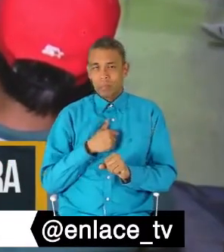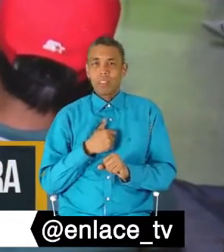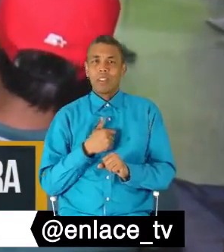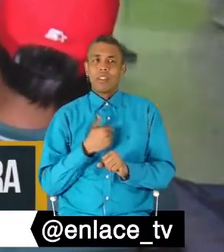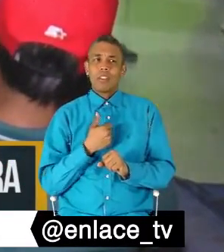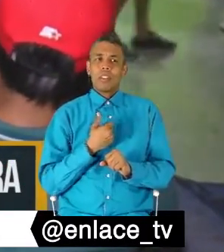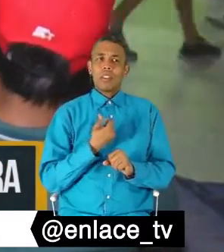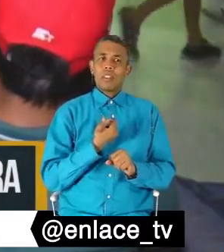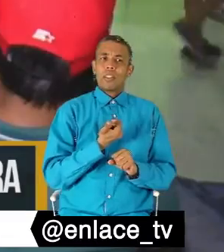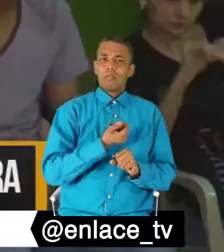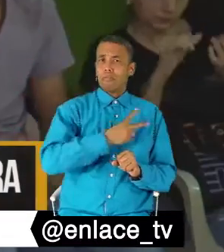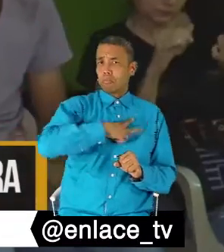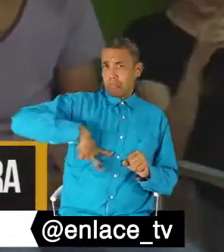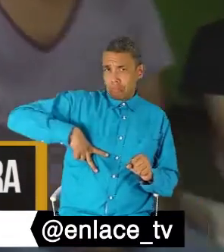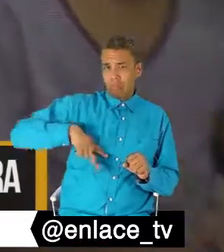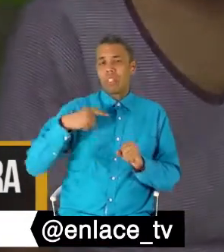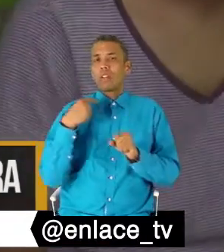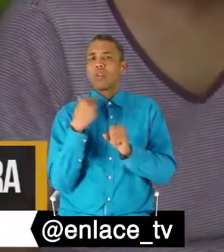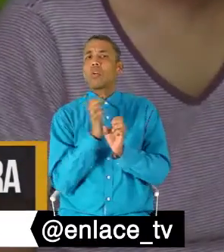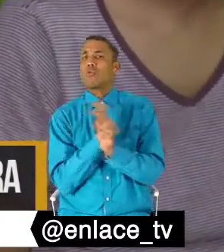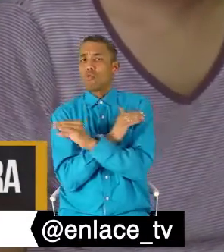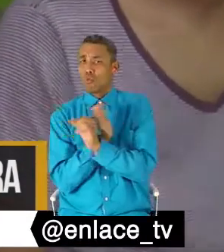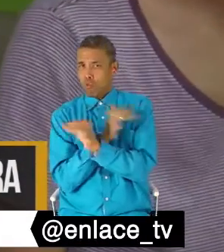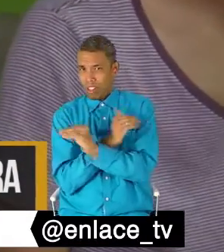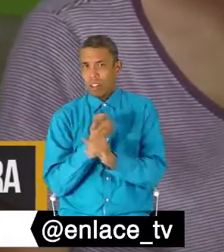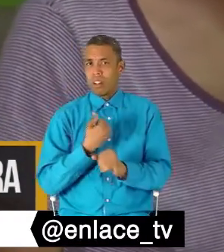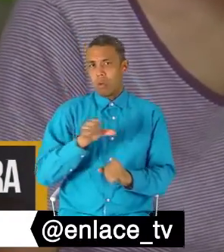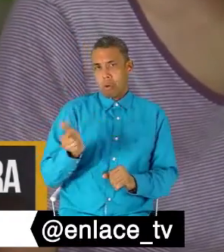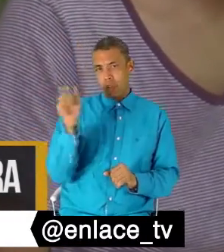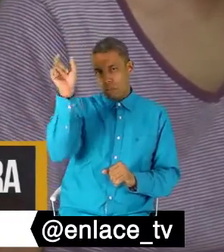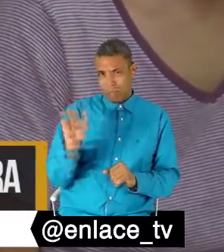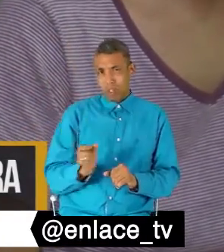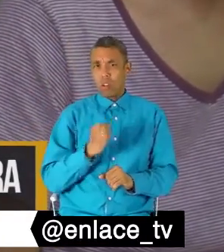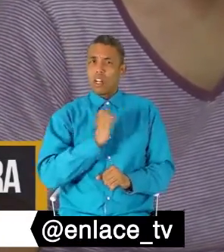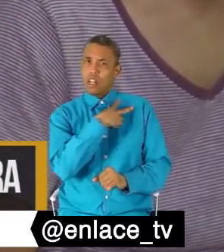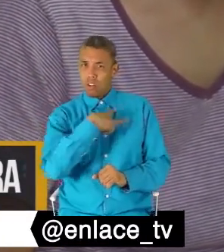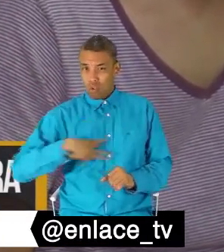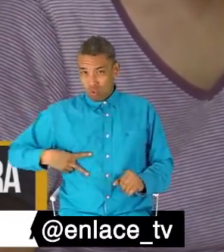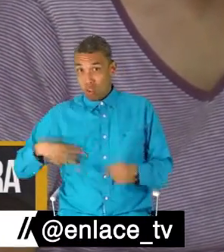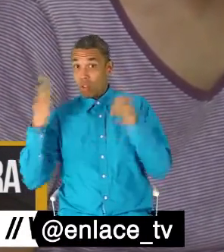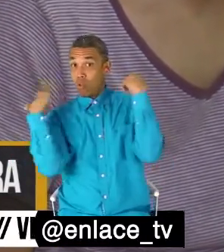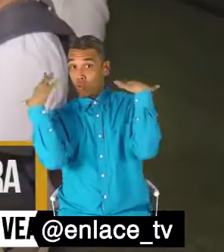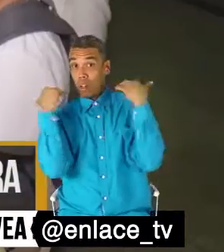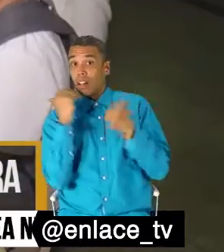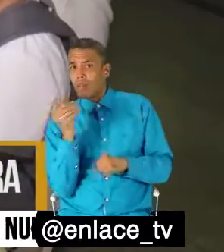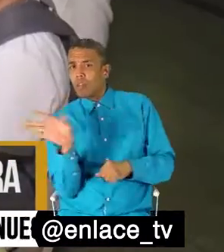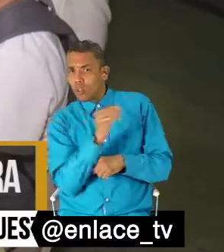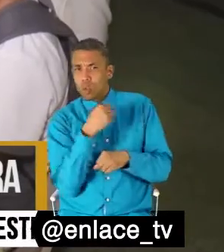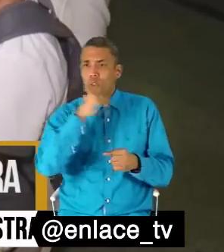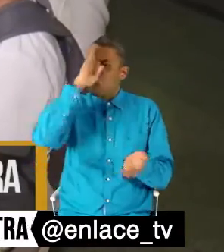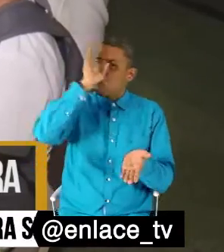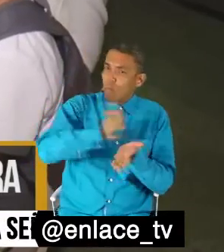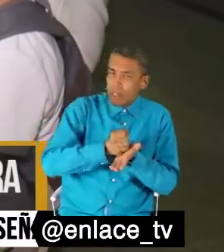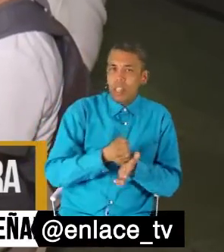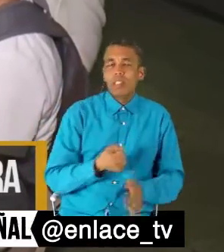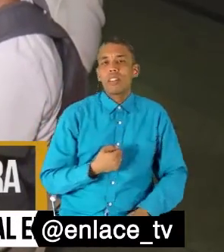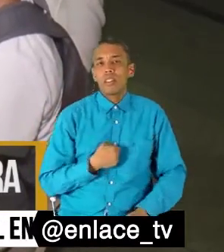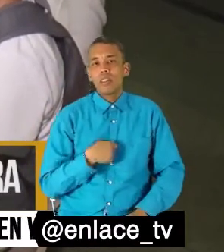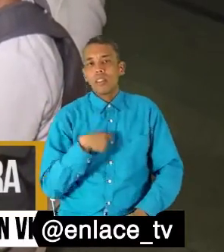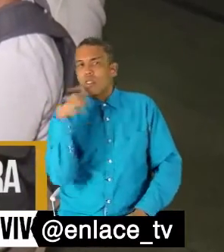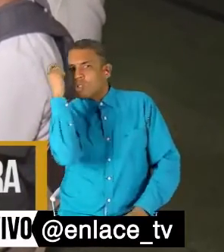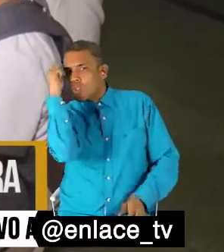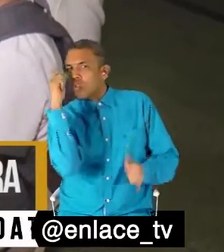Consejero Rural. Que sean todos los jóvenes, no solamente unos, porque es que todos deben opinar por su gremio, no solamente uno. Entonces estamos desde febrero